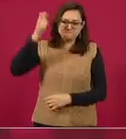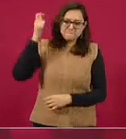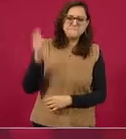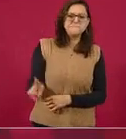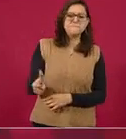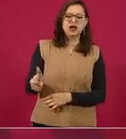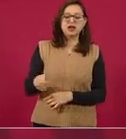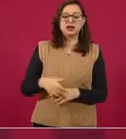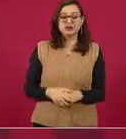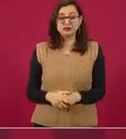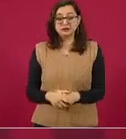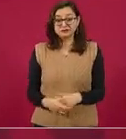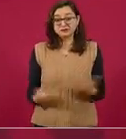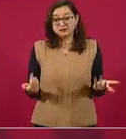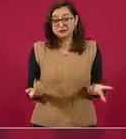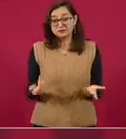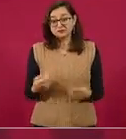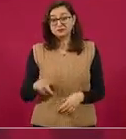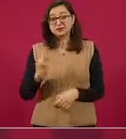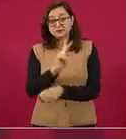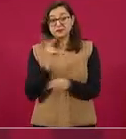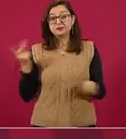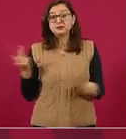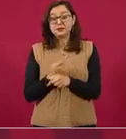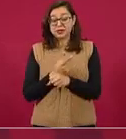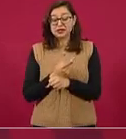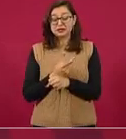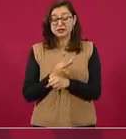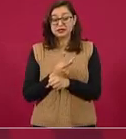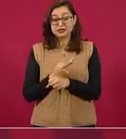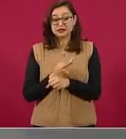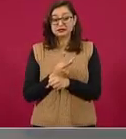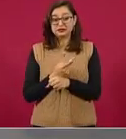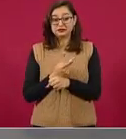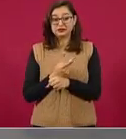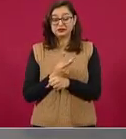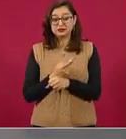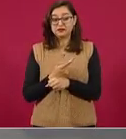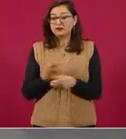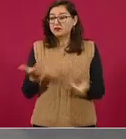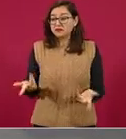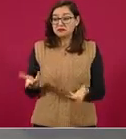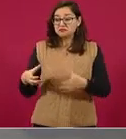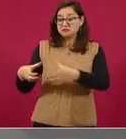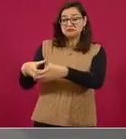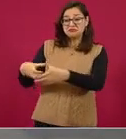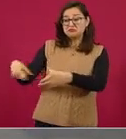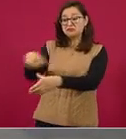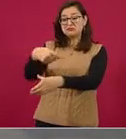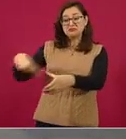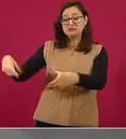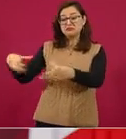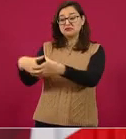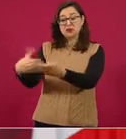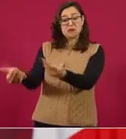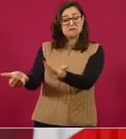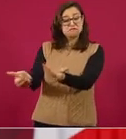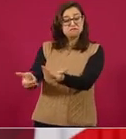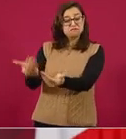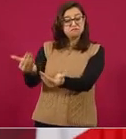Pero aún así, celebro de que son pocos los que